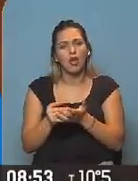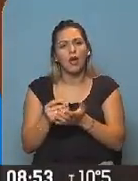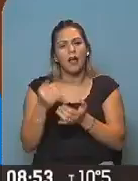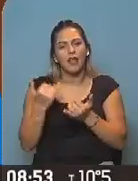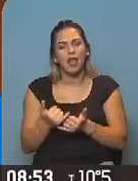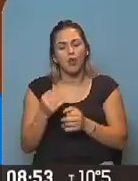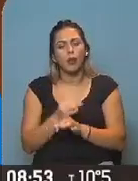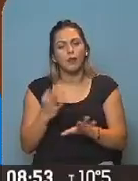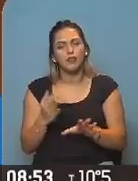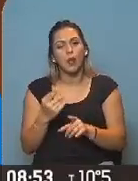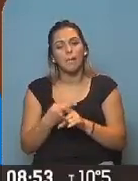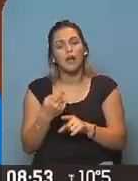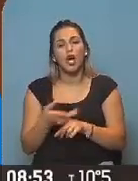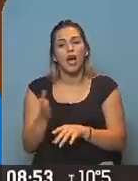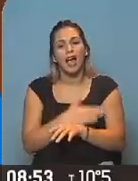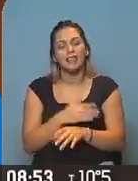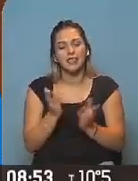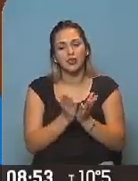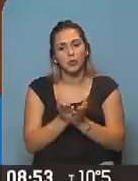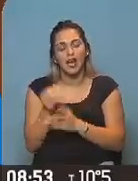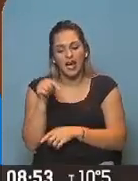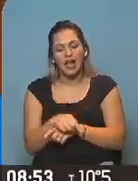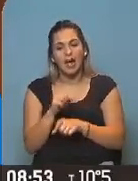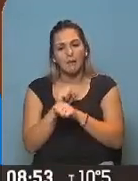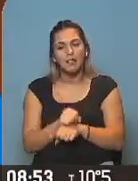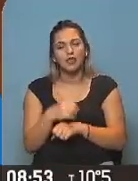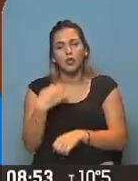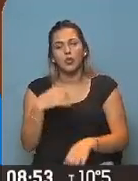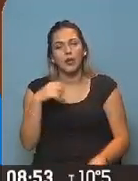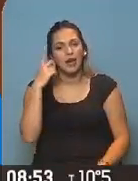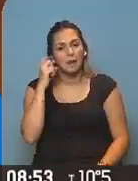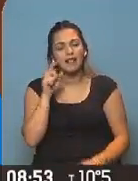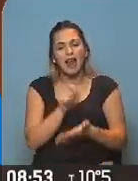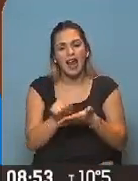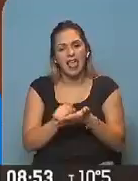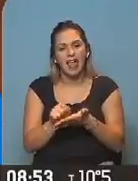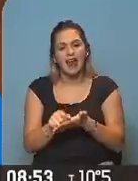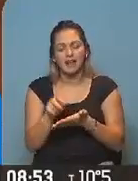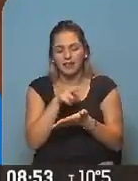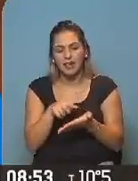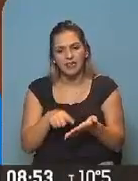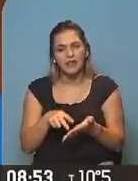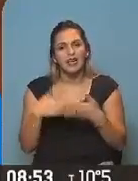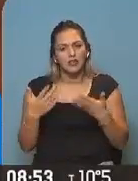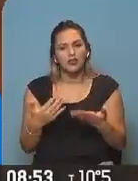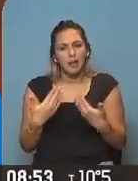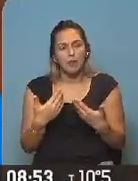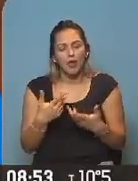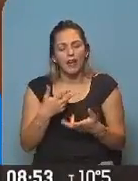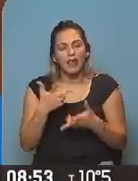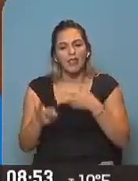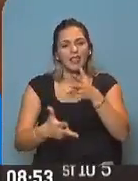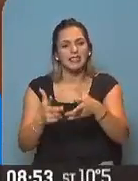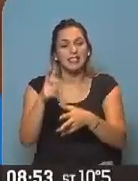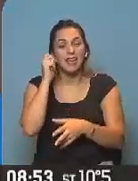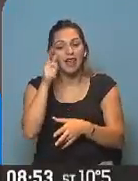pero antes que eso, para poder estudiarla, acá en la cárcel tuve que aprender a leer y escribir, y la posibilidad de expresar las ideas que tenía, que